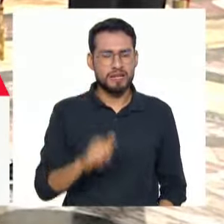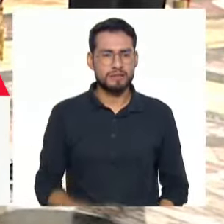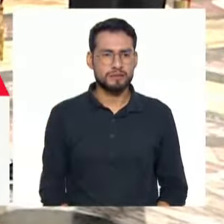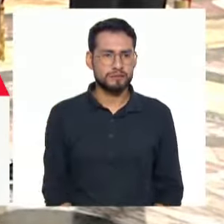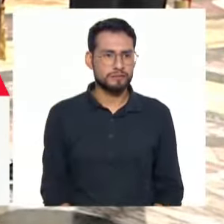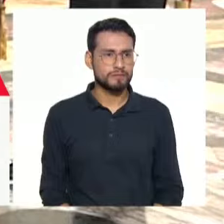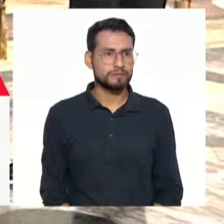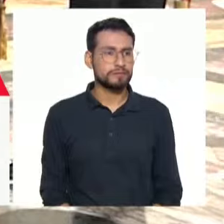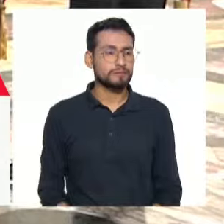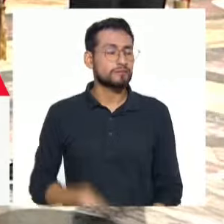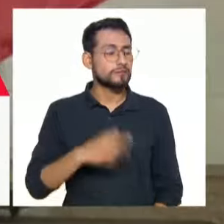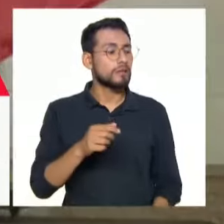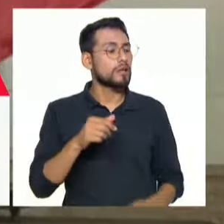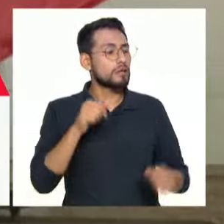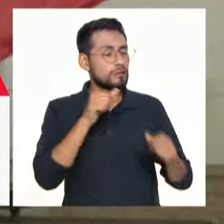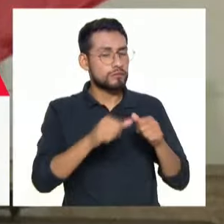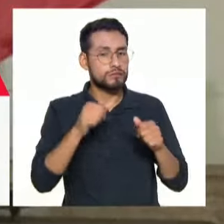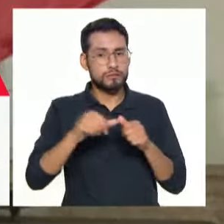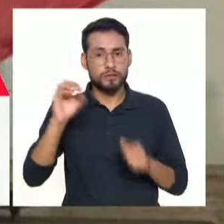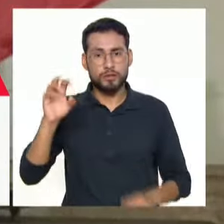Resolución Suprema número